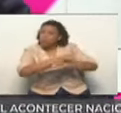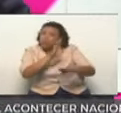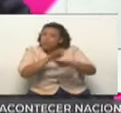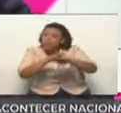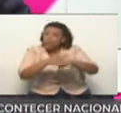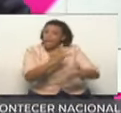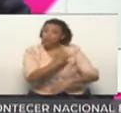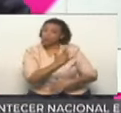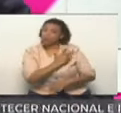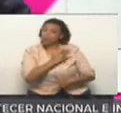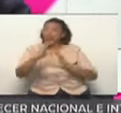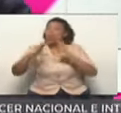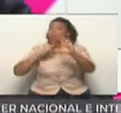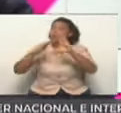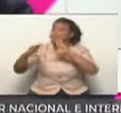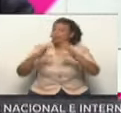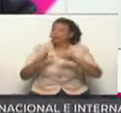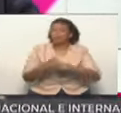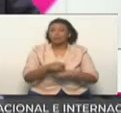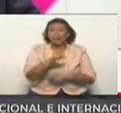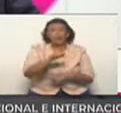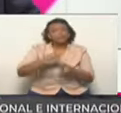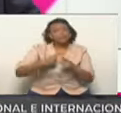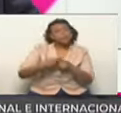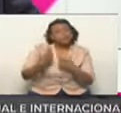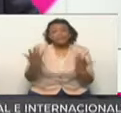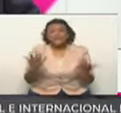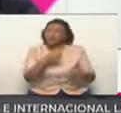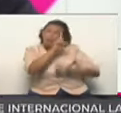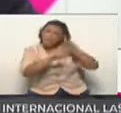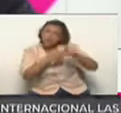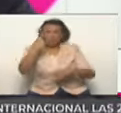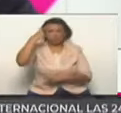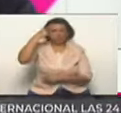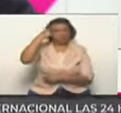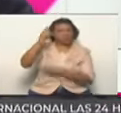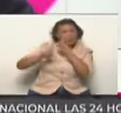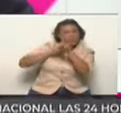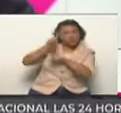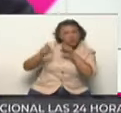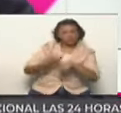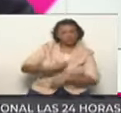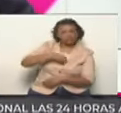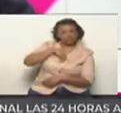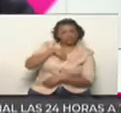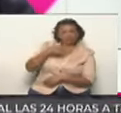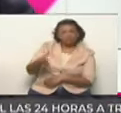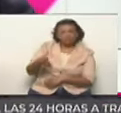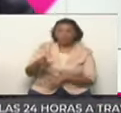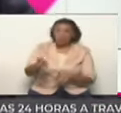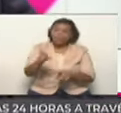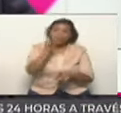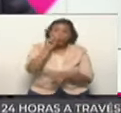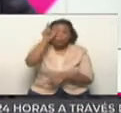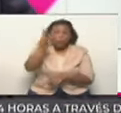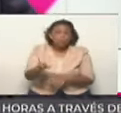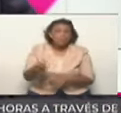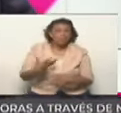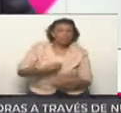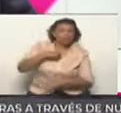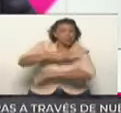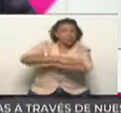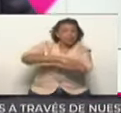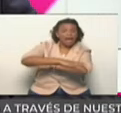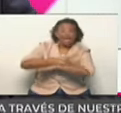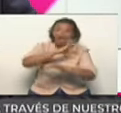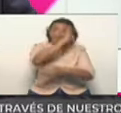en el comunicado. Entonces, la pregunta que nosotros nos hacemos, usted fue invitado, como bien lo dice, por este señor que está acá, por presidente